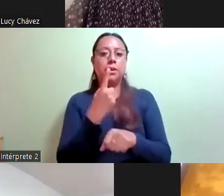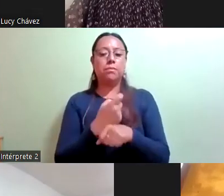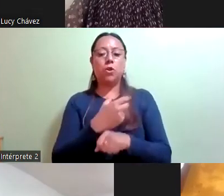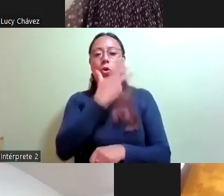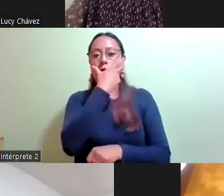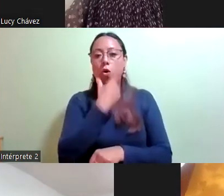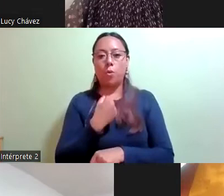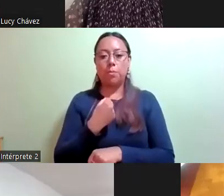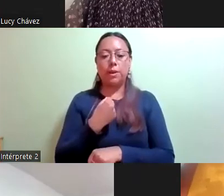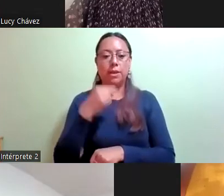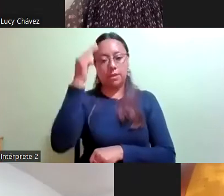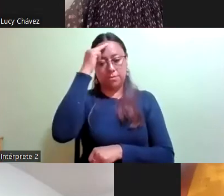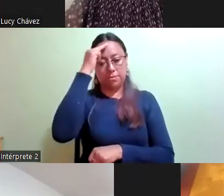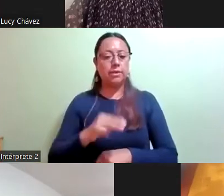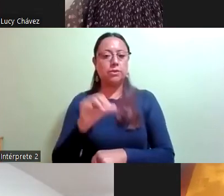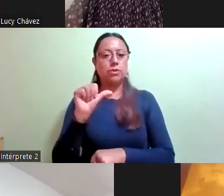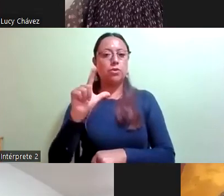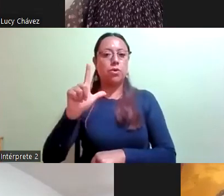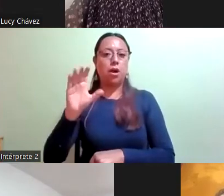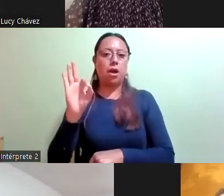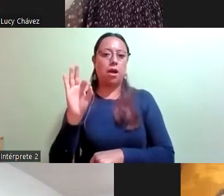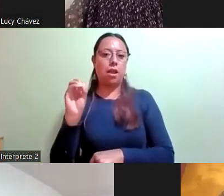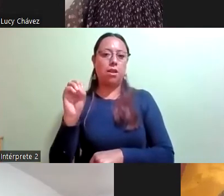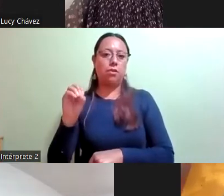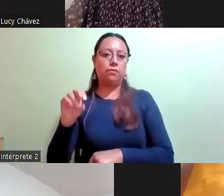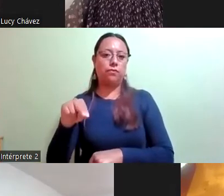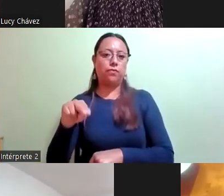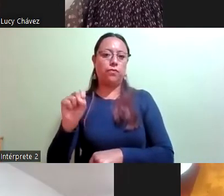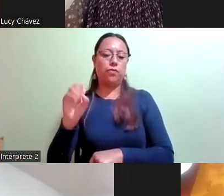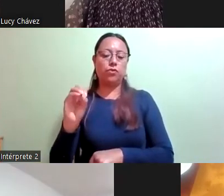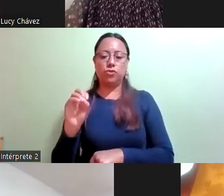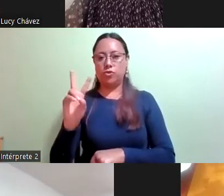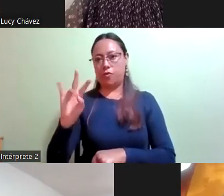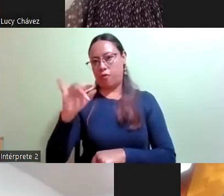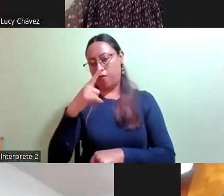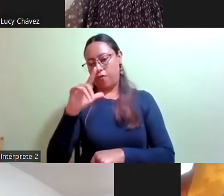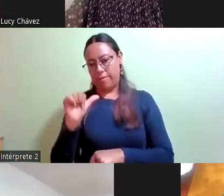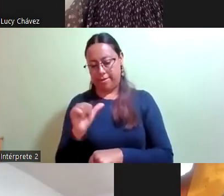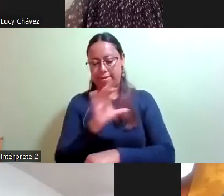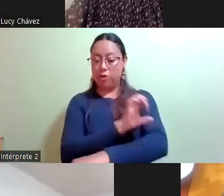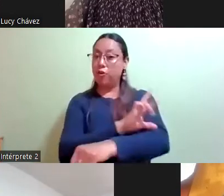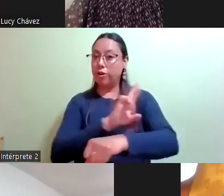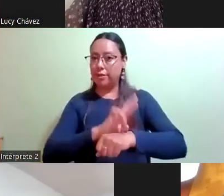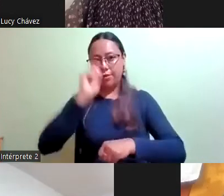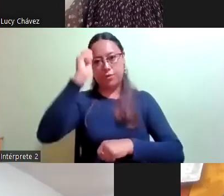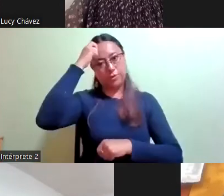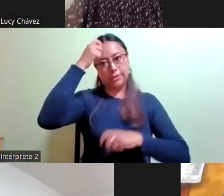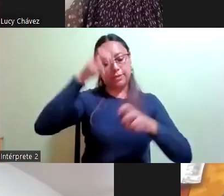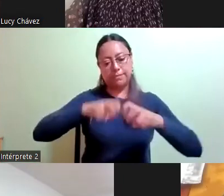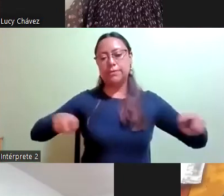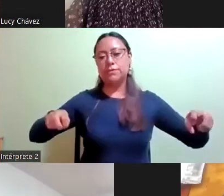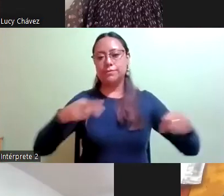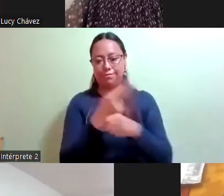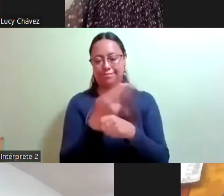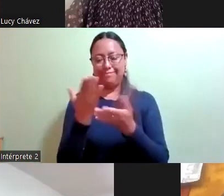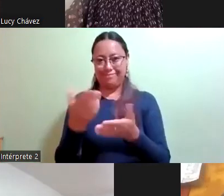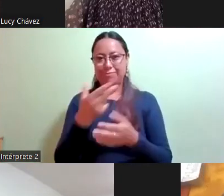Vega González, coordinador de servicios parlamentarios. Adelante, maestro